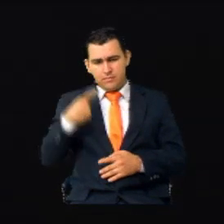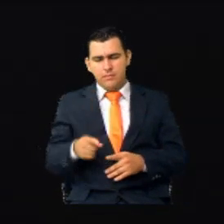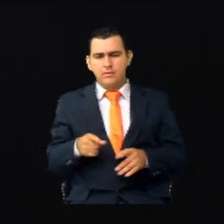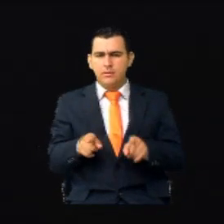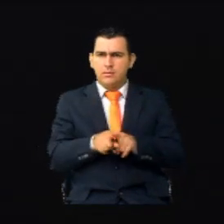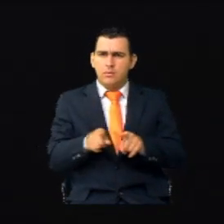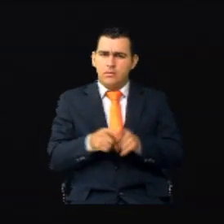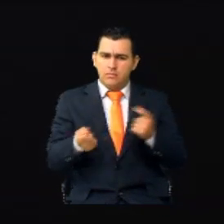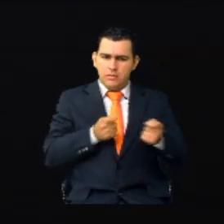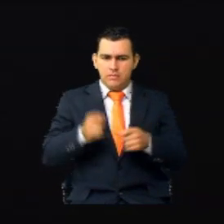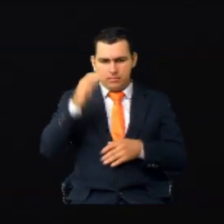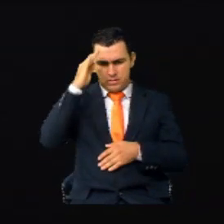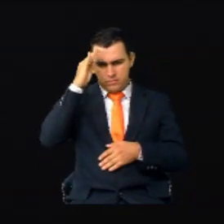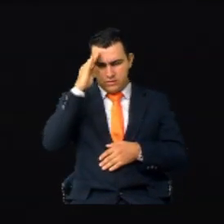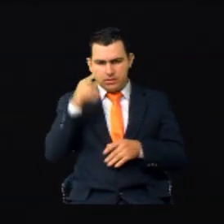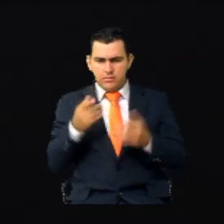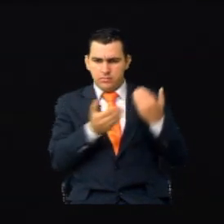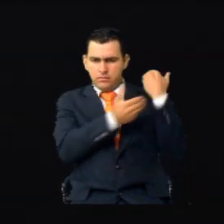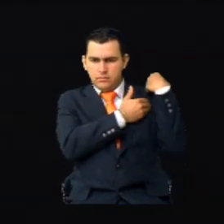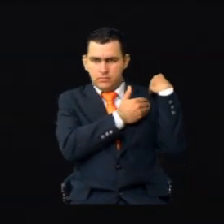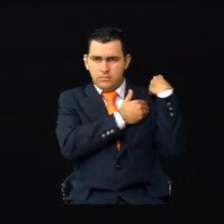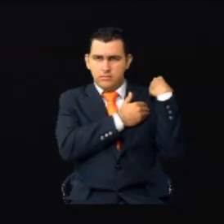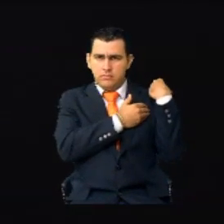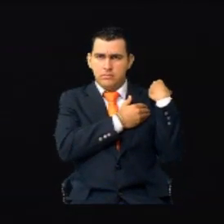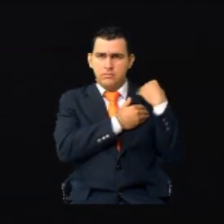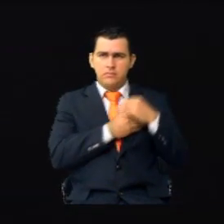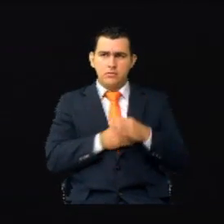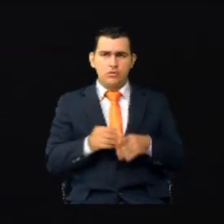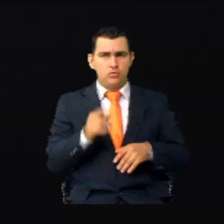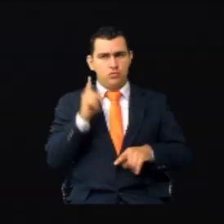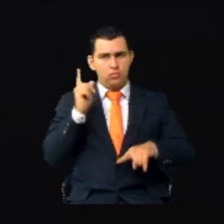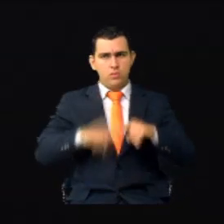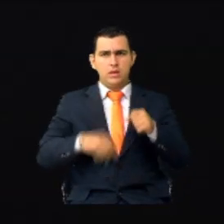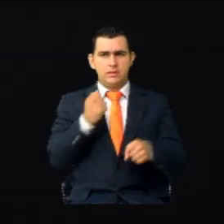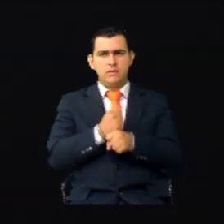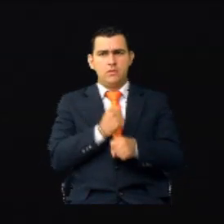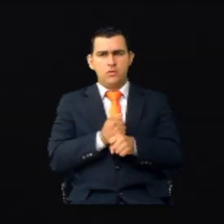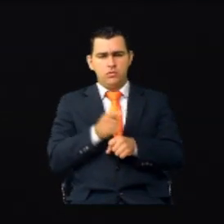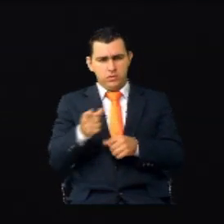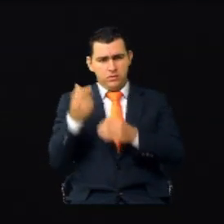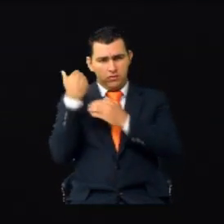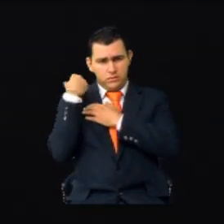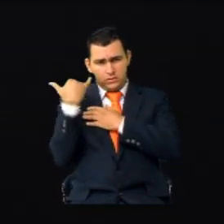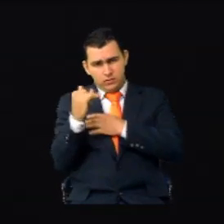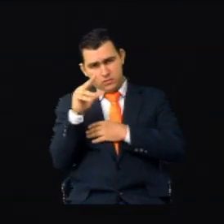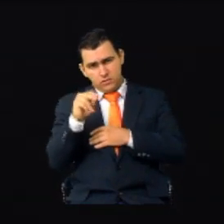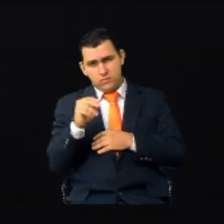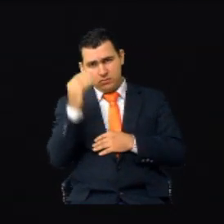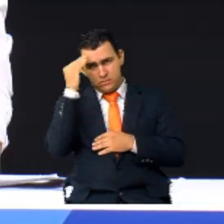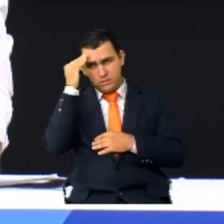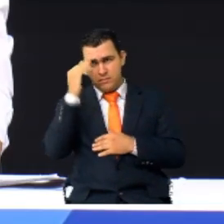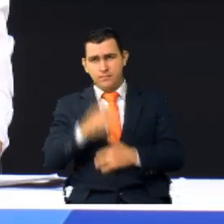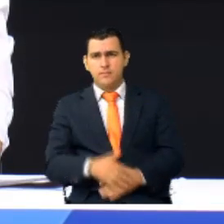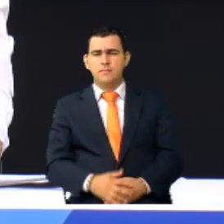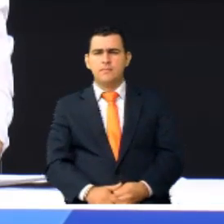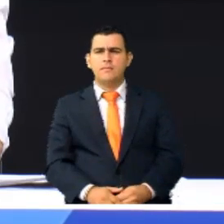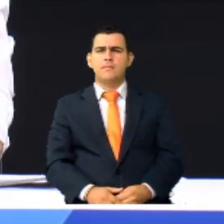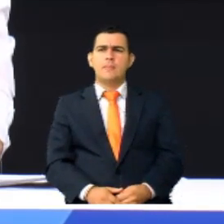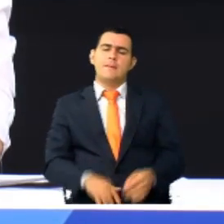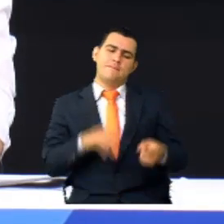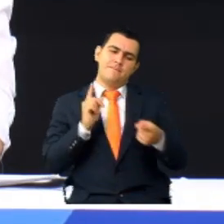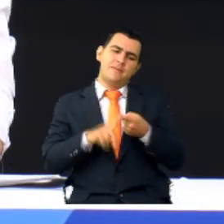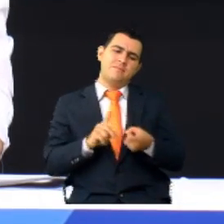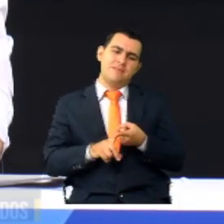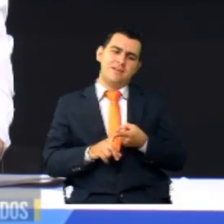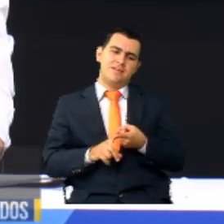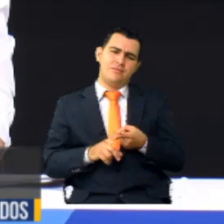material criminal para la investigación de la delincuencia, entonces no generan empleo. ¿Tú eres consciente de esas dos cosas? Primero, claramente no se